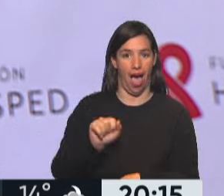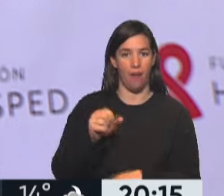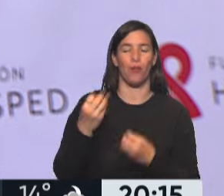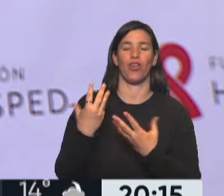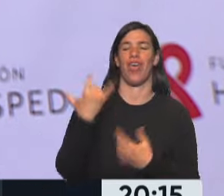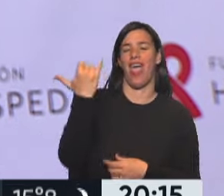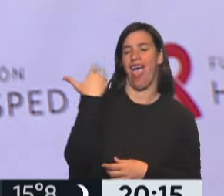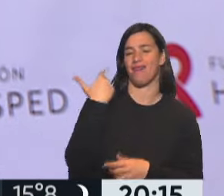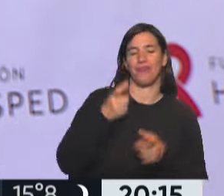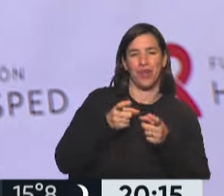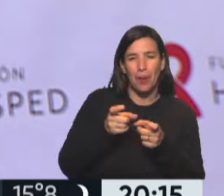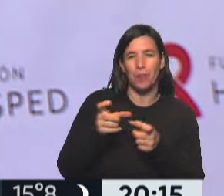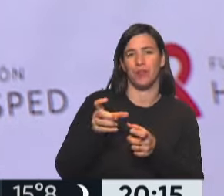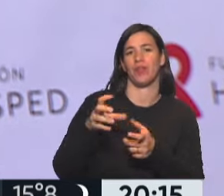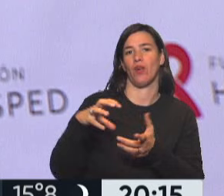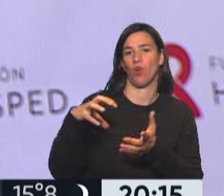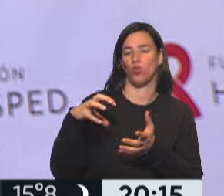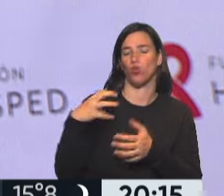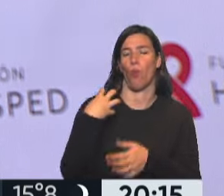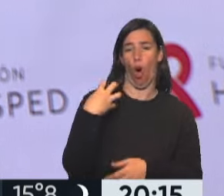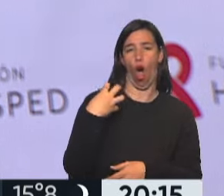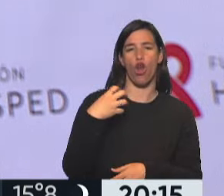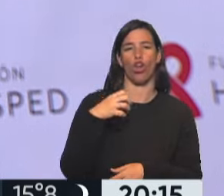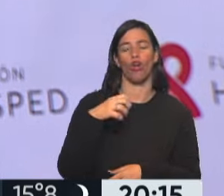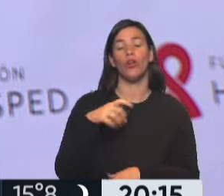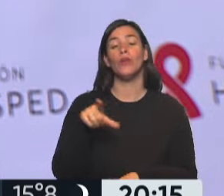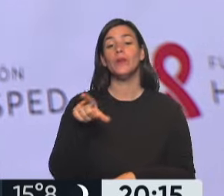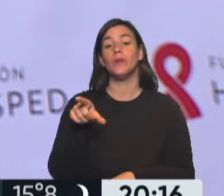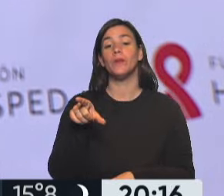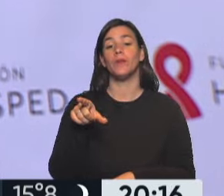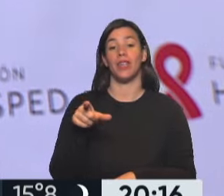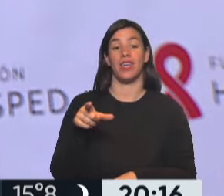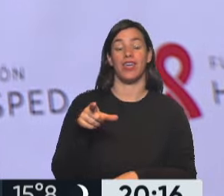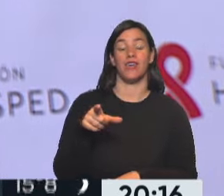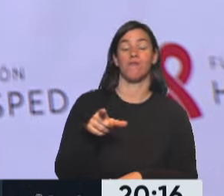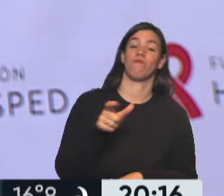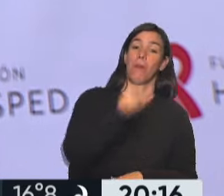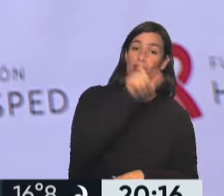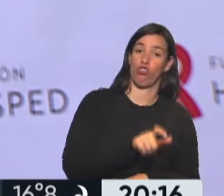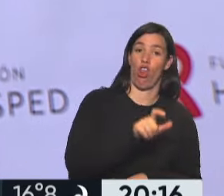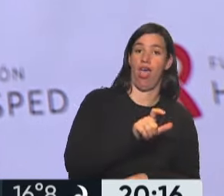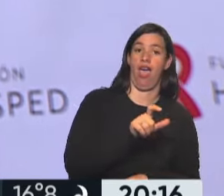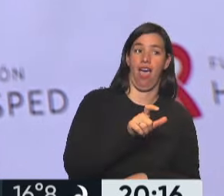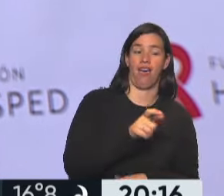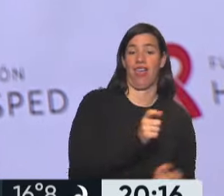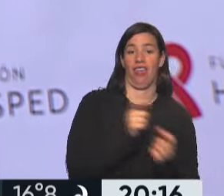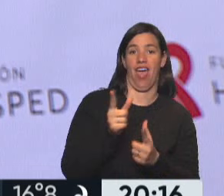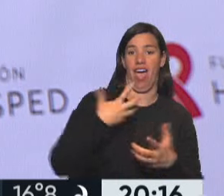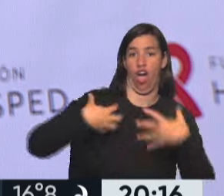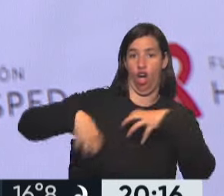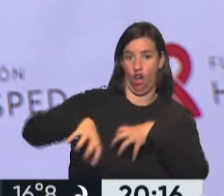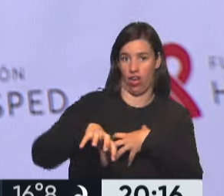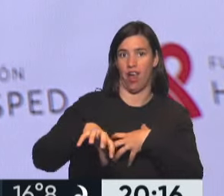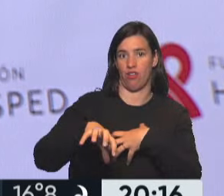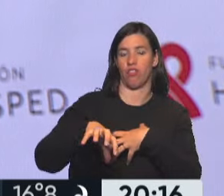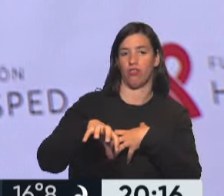Y él tuvo la suerte que el donante tenía un tipo de células que son refractarias a la infección por el VIH, por